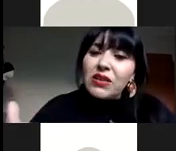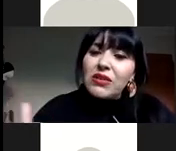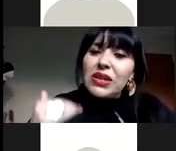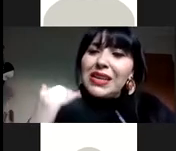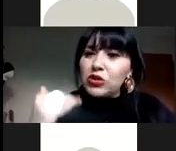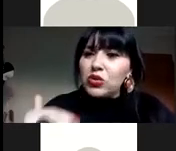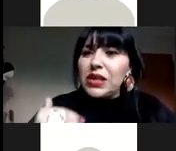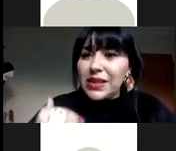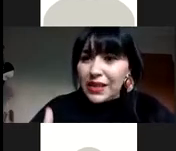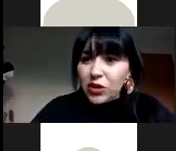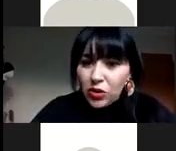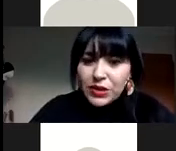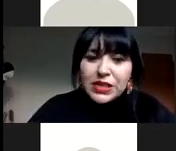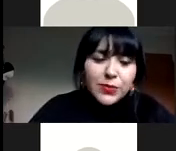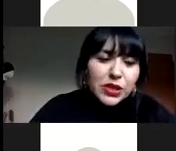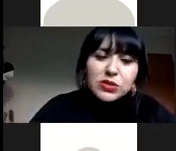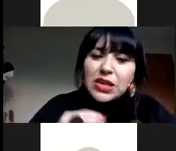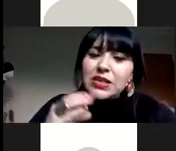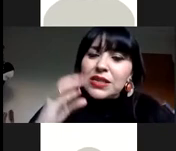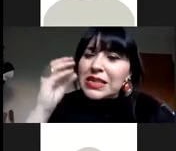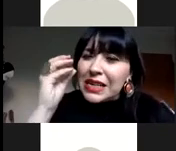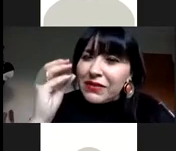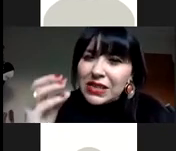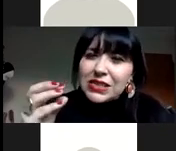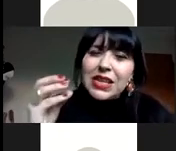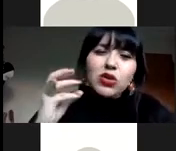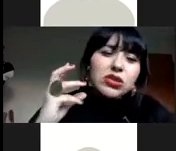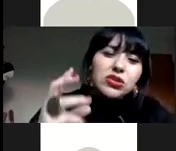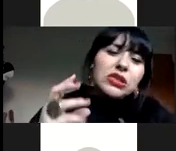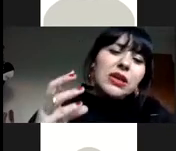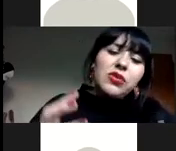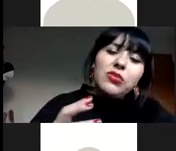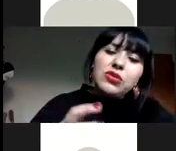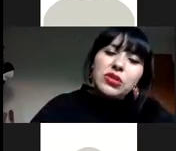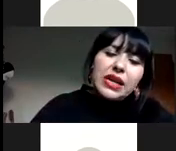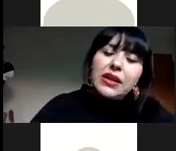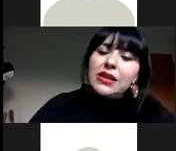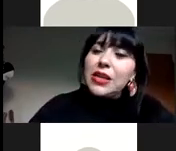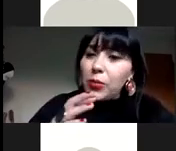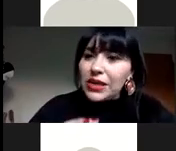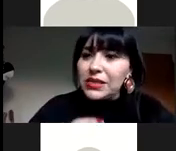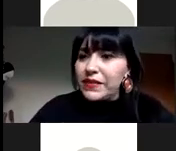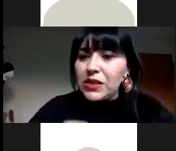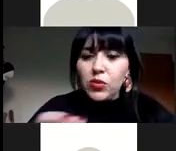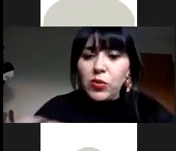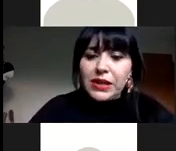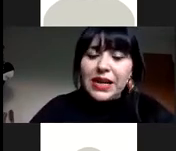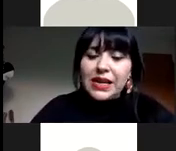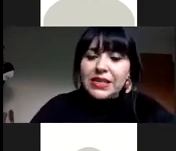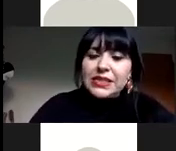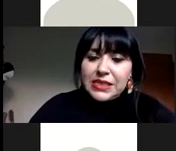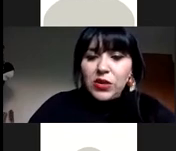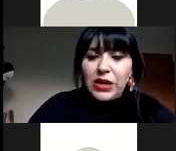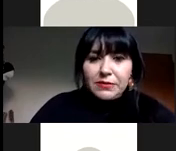se ha exacerbado las conductas de riesgo, y por eso es tan relevante la contención y el apoyo emocional que pueden recibir del grupo